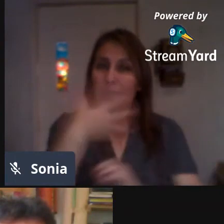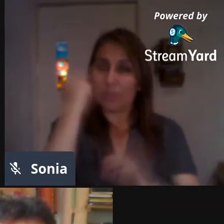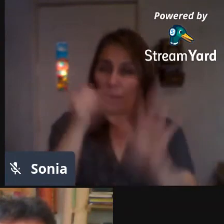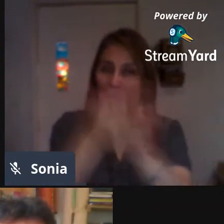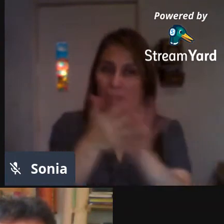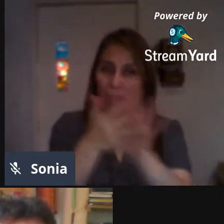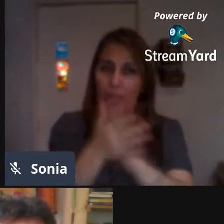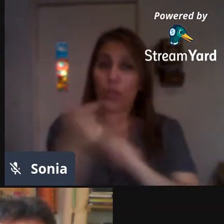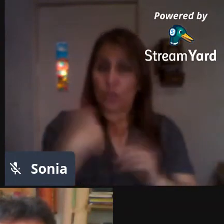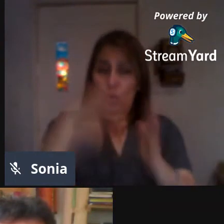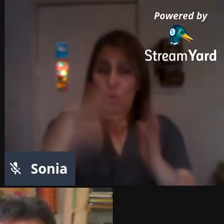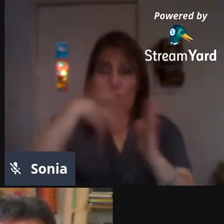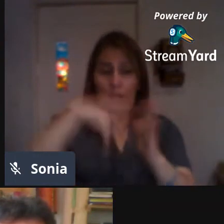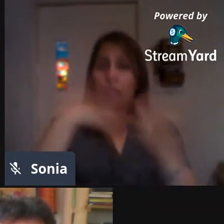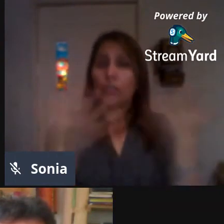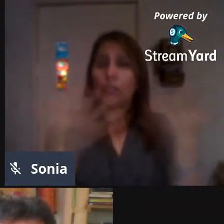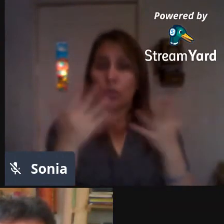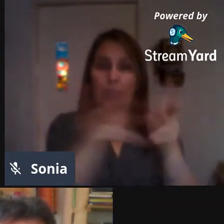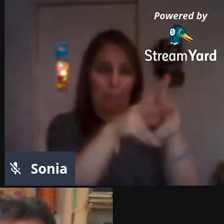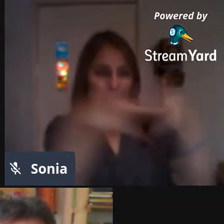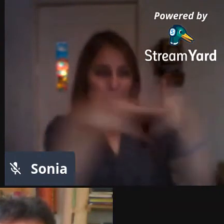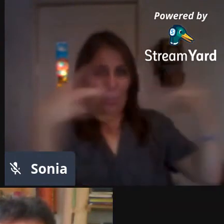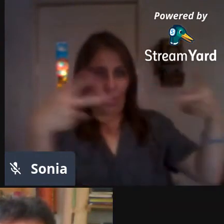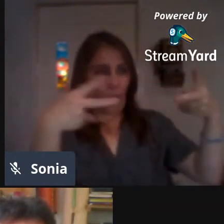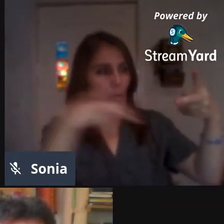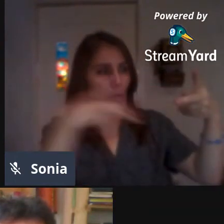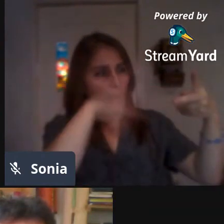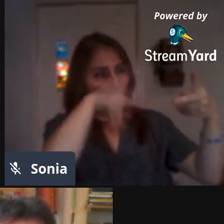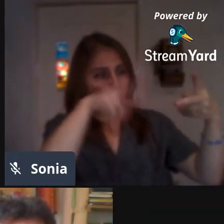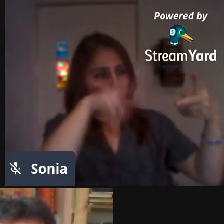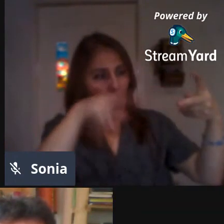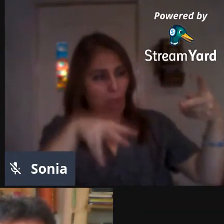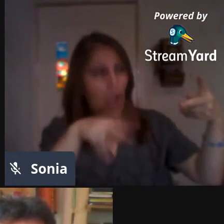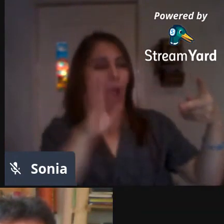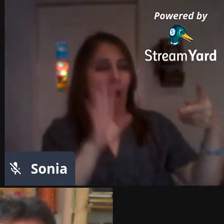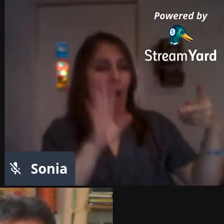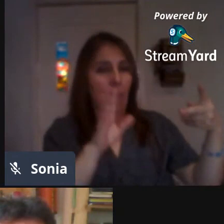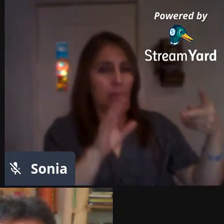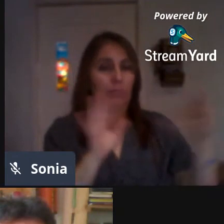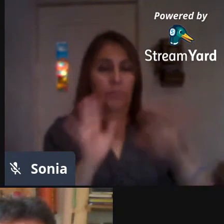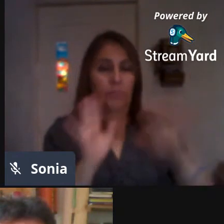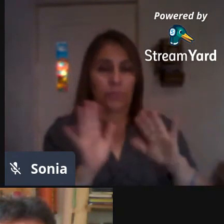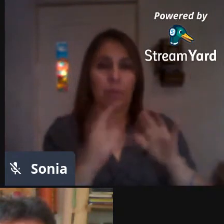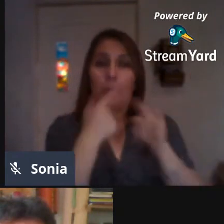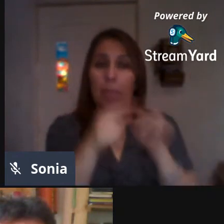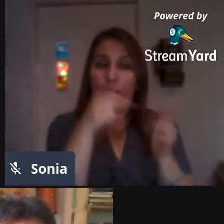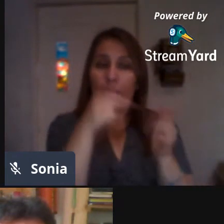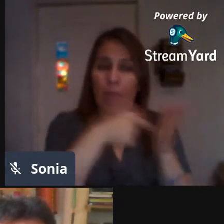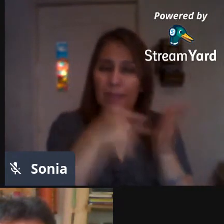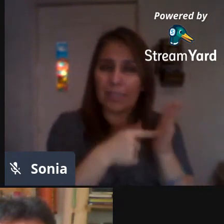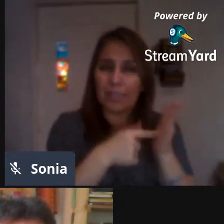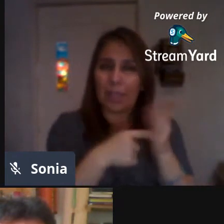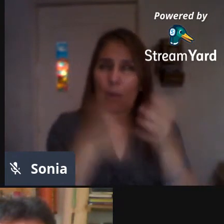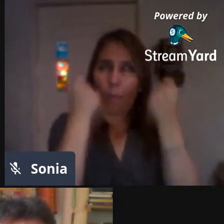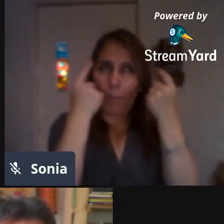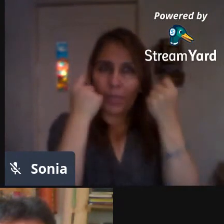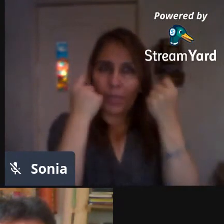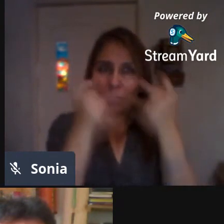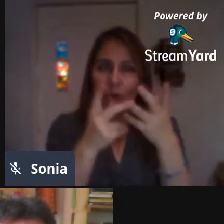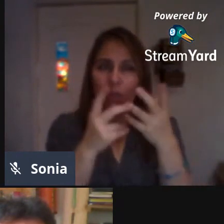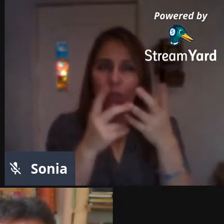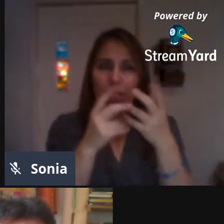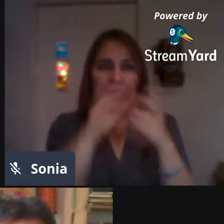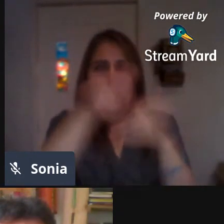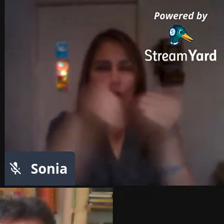pero esa lectura no tiene no tiene como la comprensión y la dimensión que es que al que ha tenido en este momento